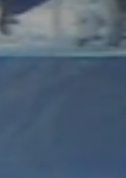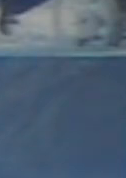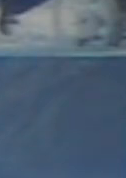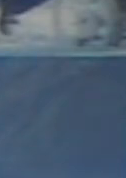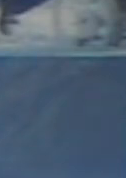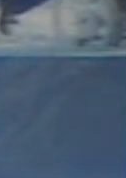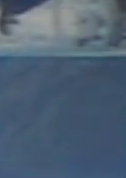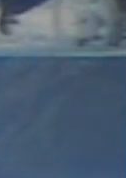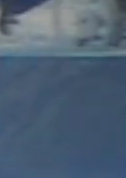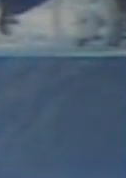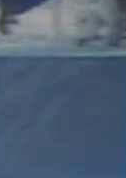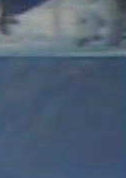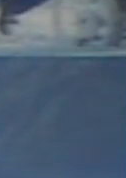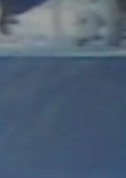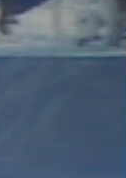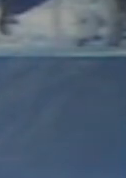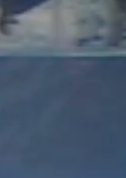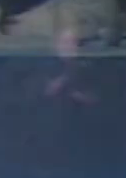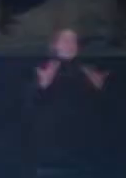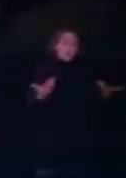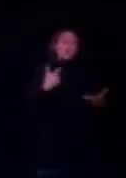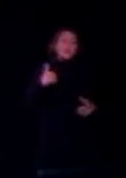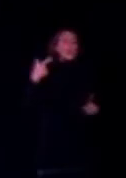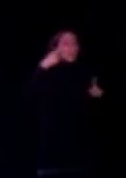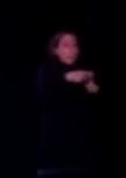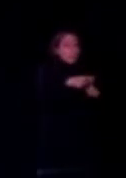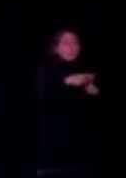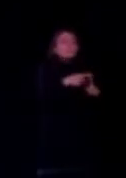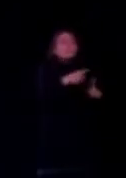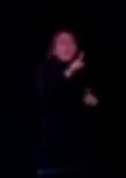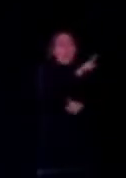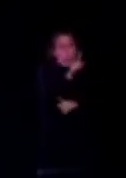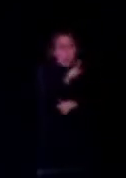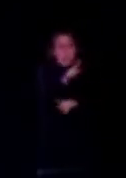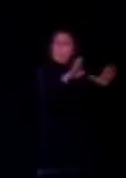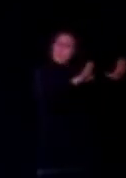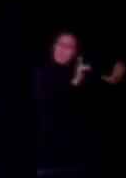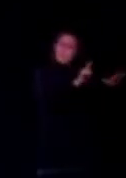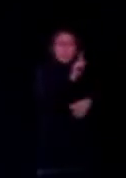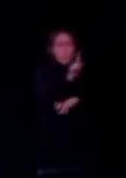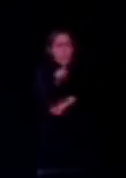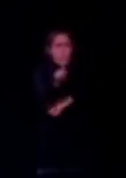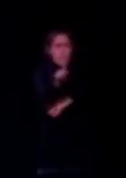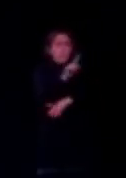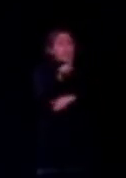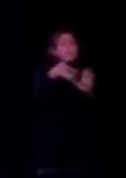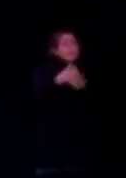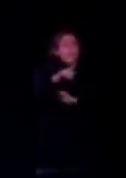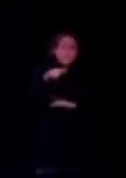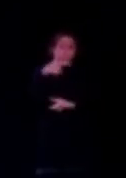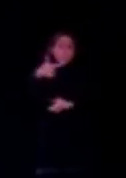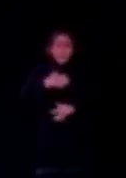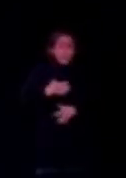surgen tres retos porque 11 y no 10 porque 11 es un número primo por lo tanto es indivisible solo